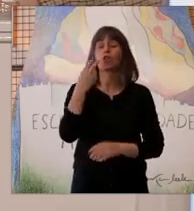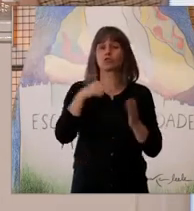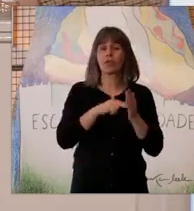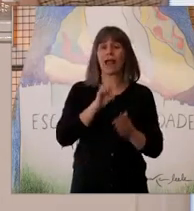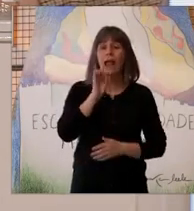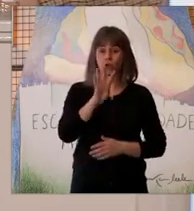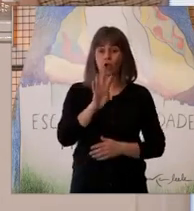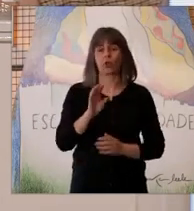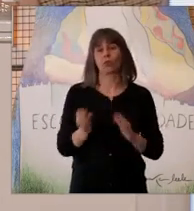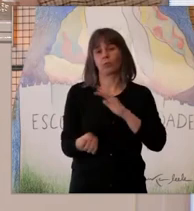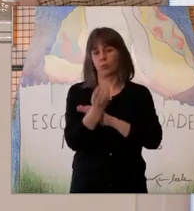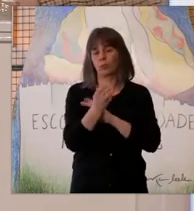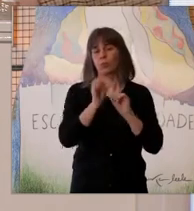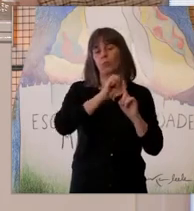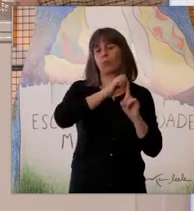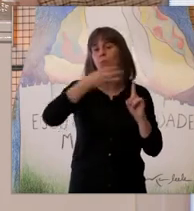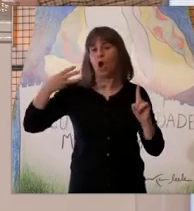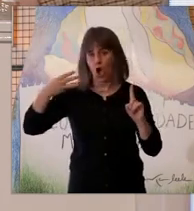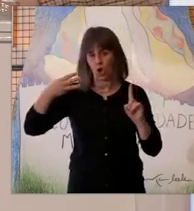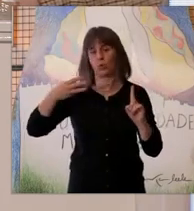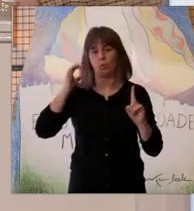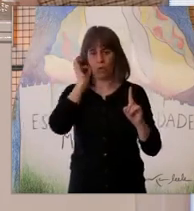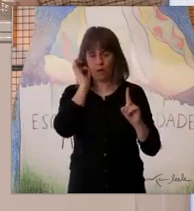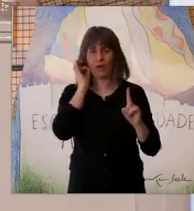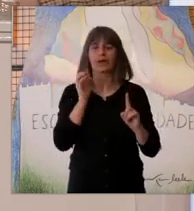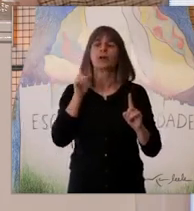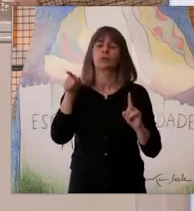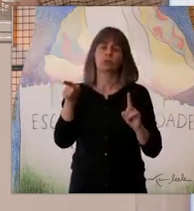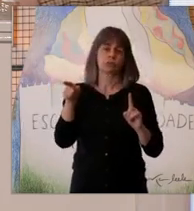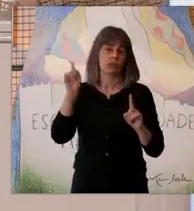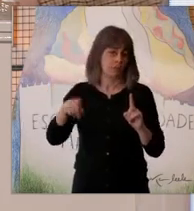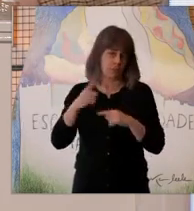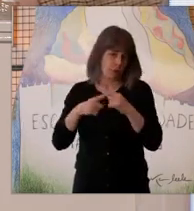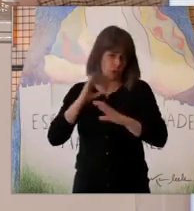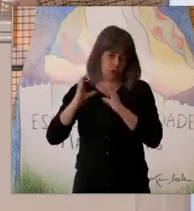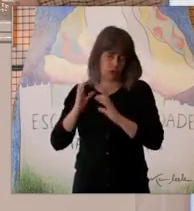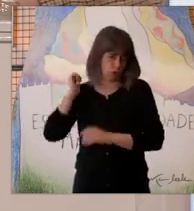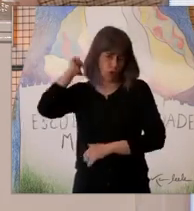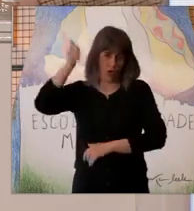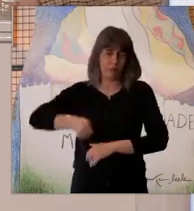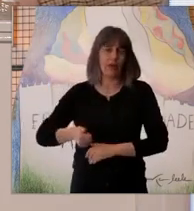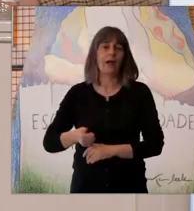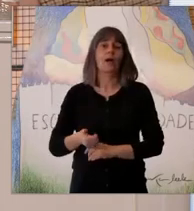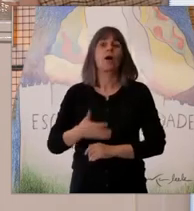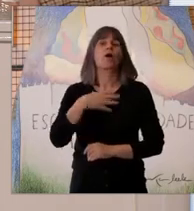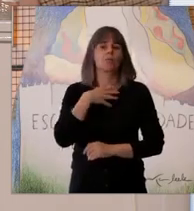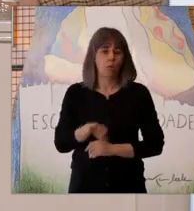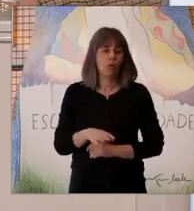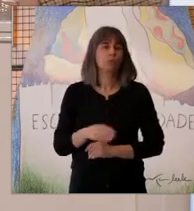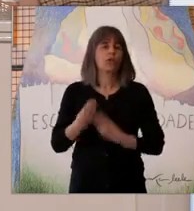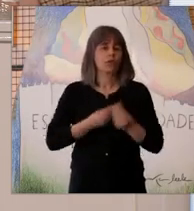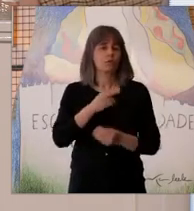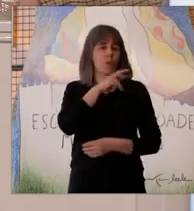mujer has estado en medios también toda la vida si podemos o si somos capaces de valorar